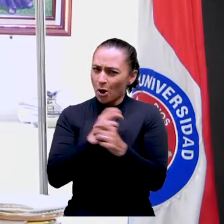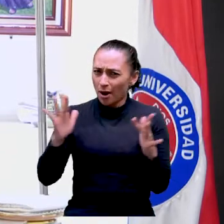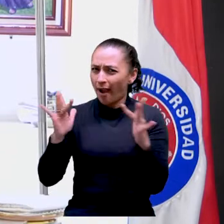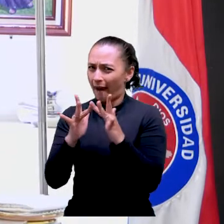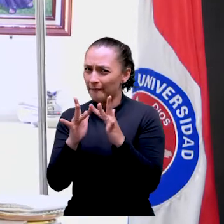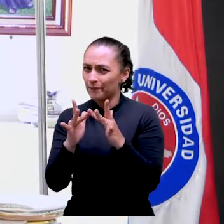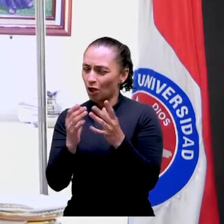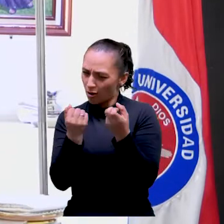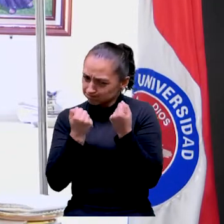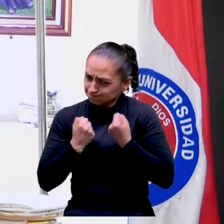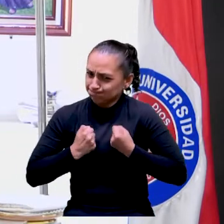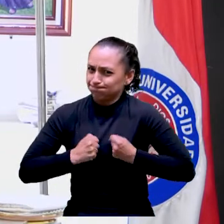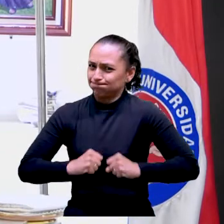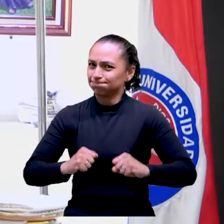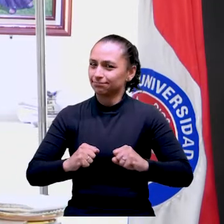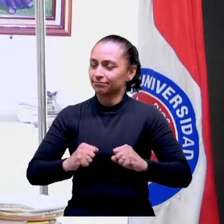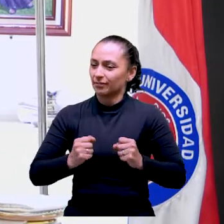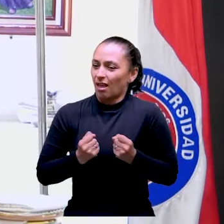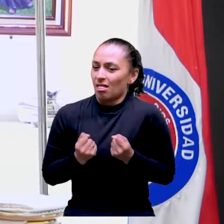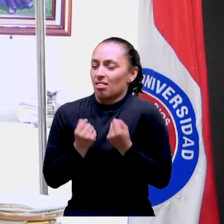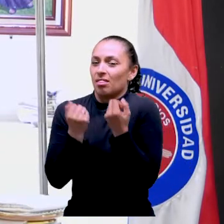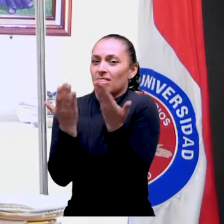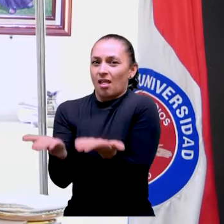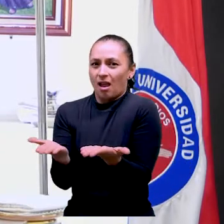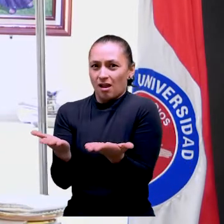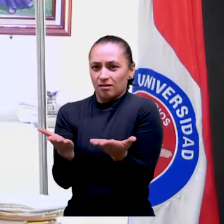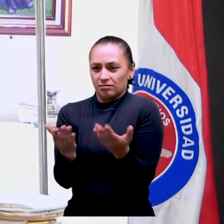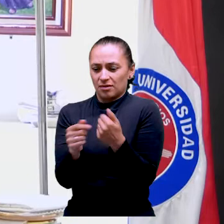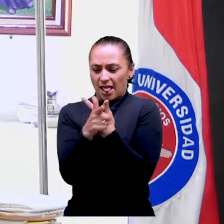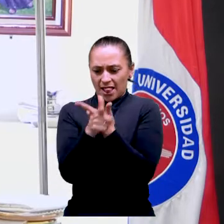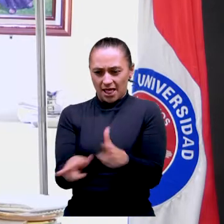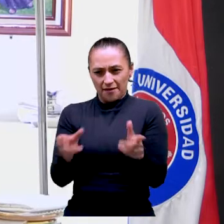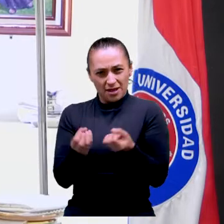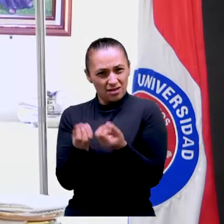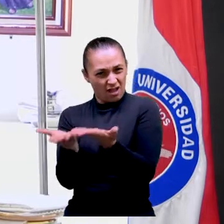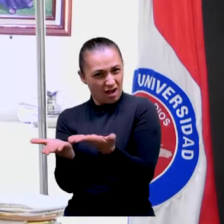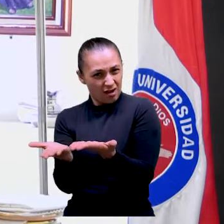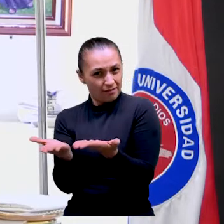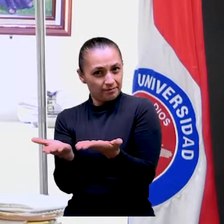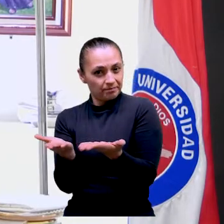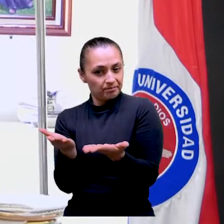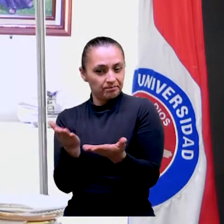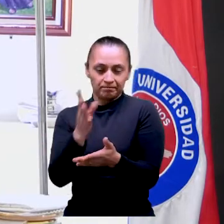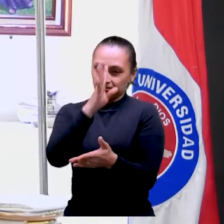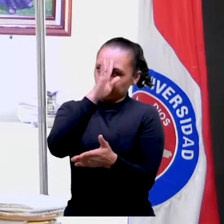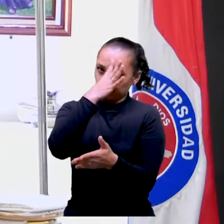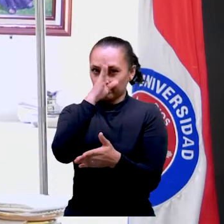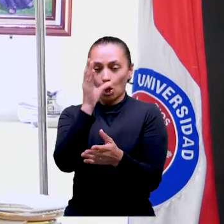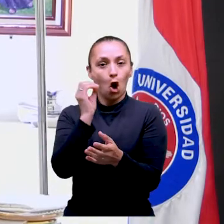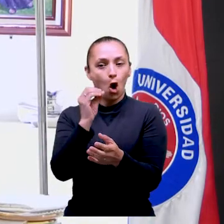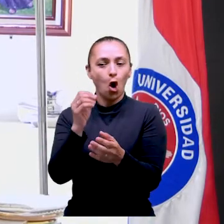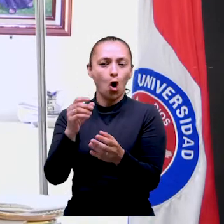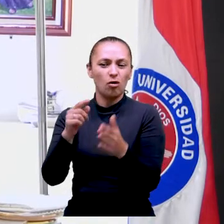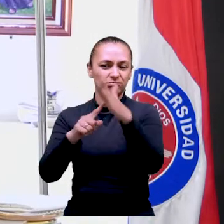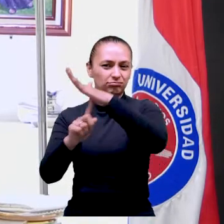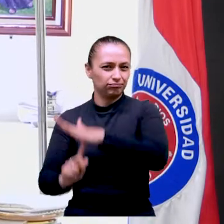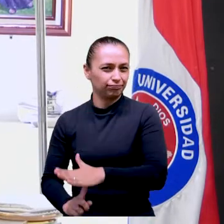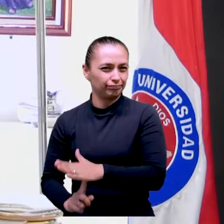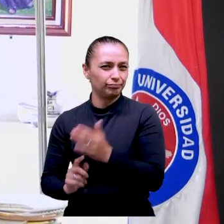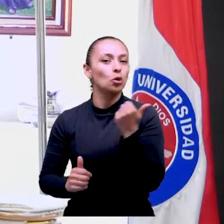será que en mi amor si es de entrega de sacrificio será que mi amor si libera al otro